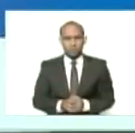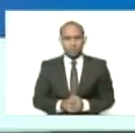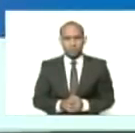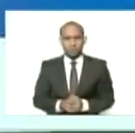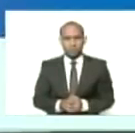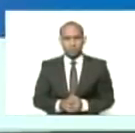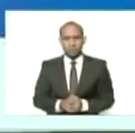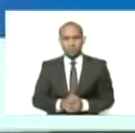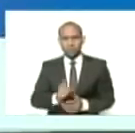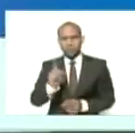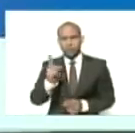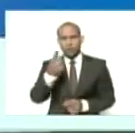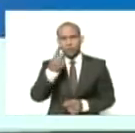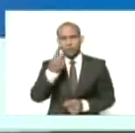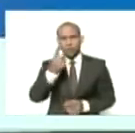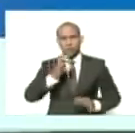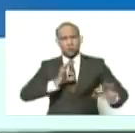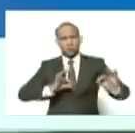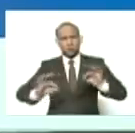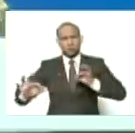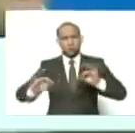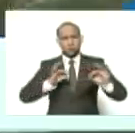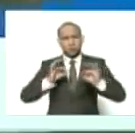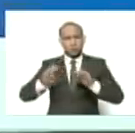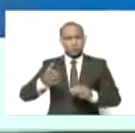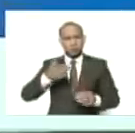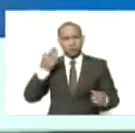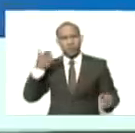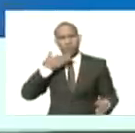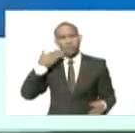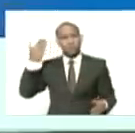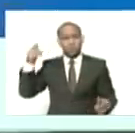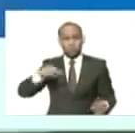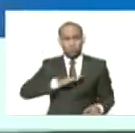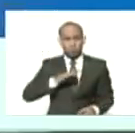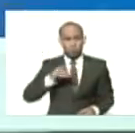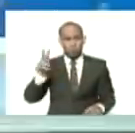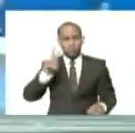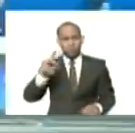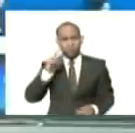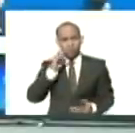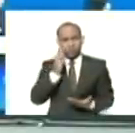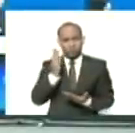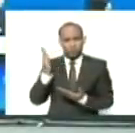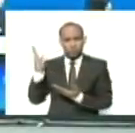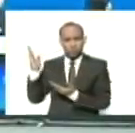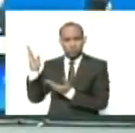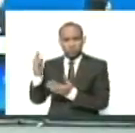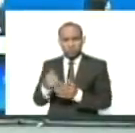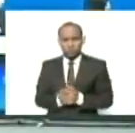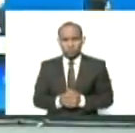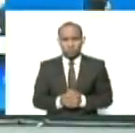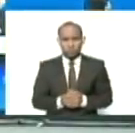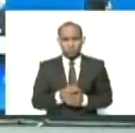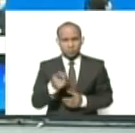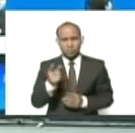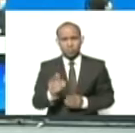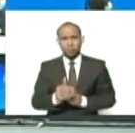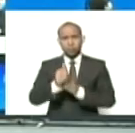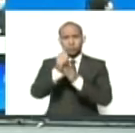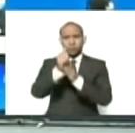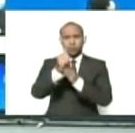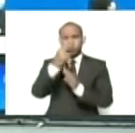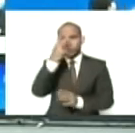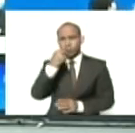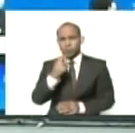el primer actor galán de Venezuela, Adolfo Cubas, uno de los líderes de la clase media.